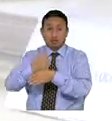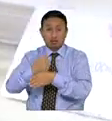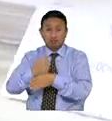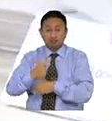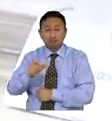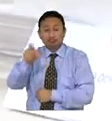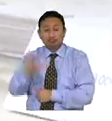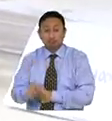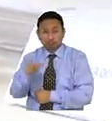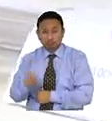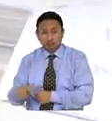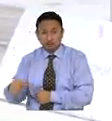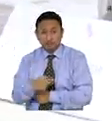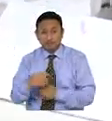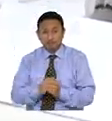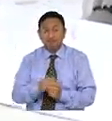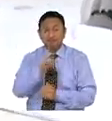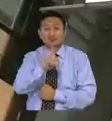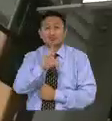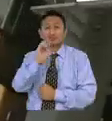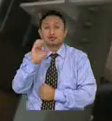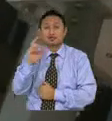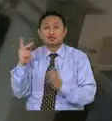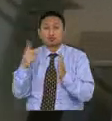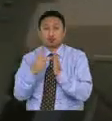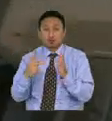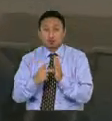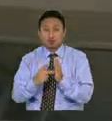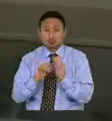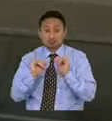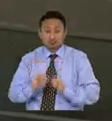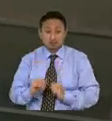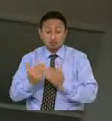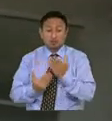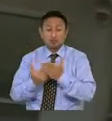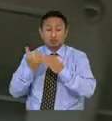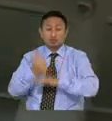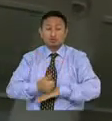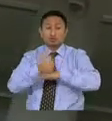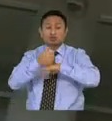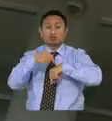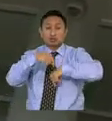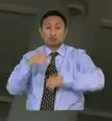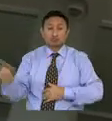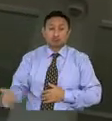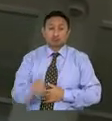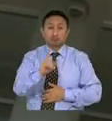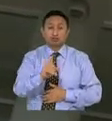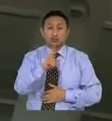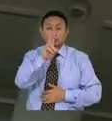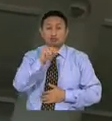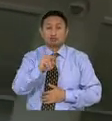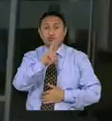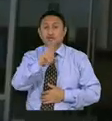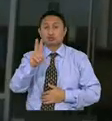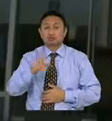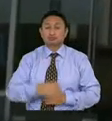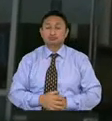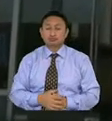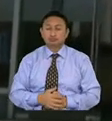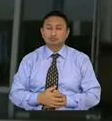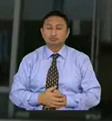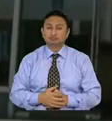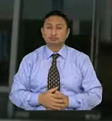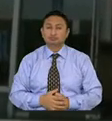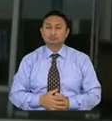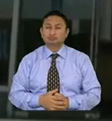serán calificados sobre un total de 100 puntos. Se espera que la nueva autoridad sea designada en el 2022. Informó